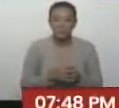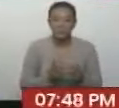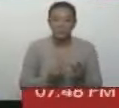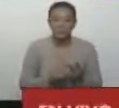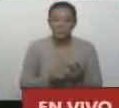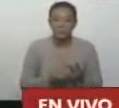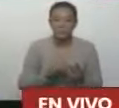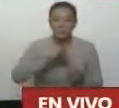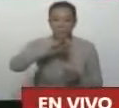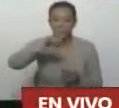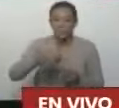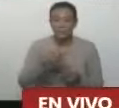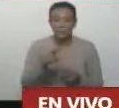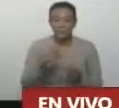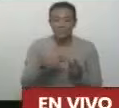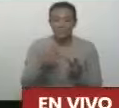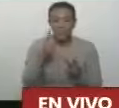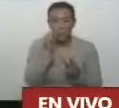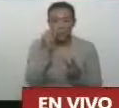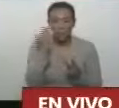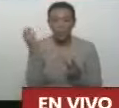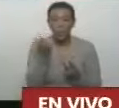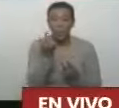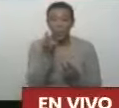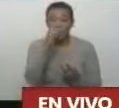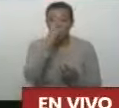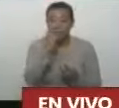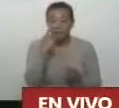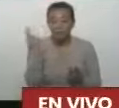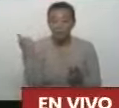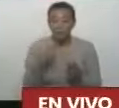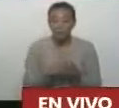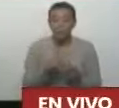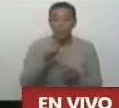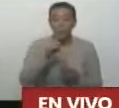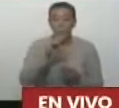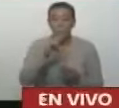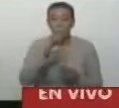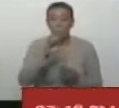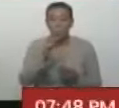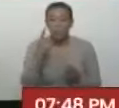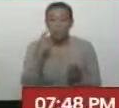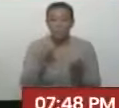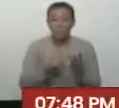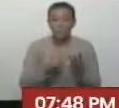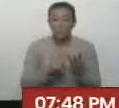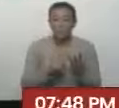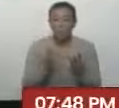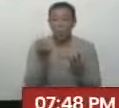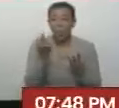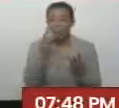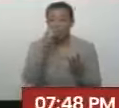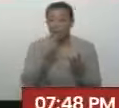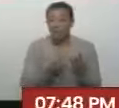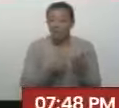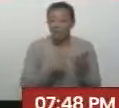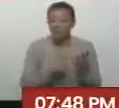El Jin y el Yang, 11 años. Luis Alejandro Borges García, 11